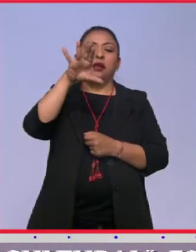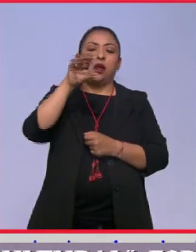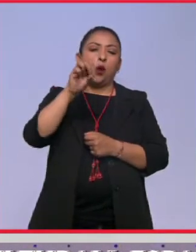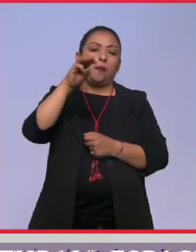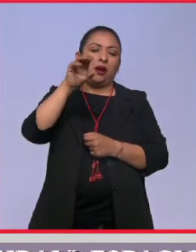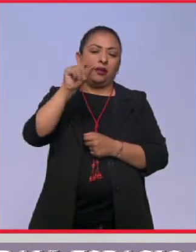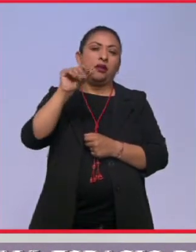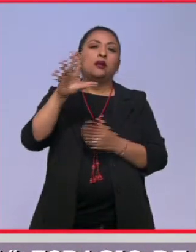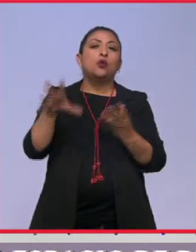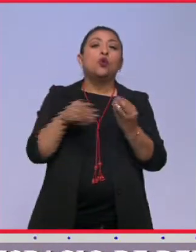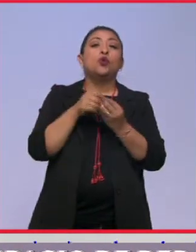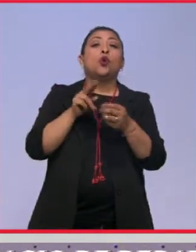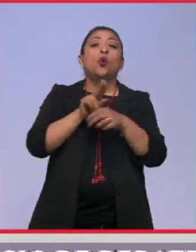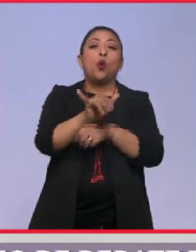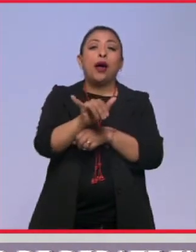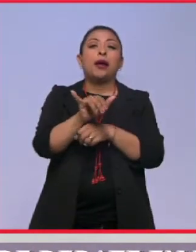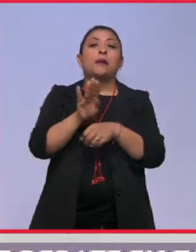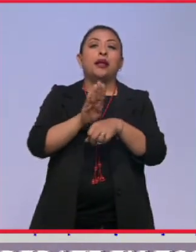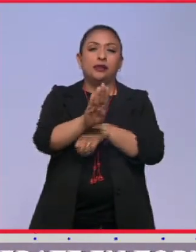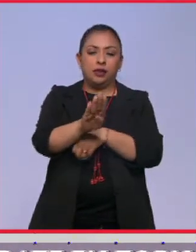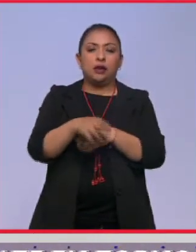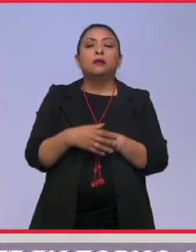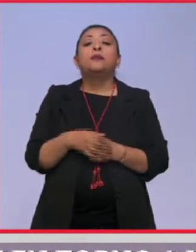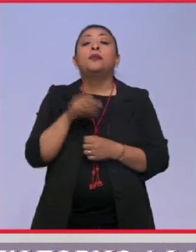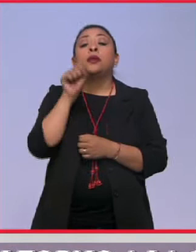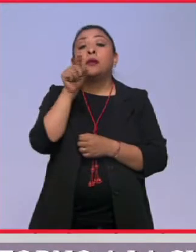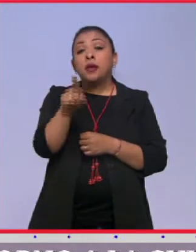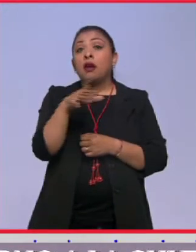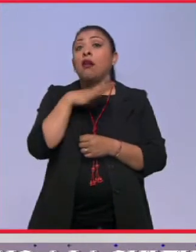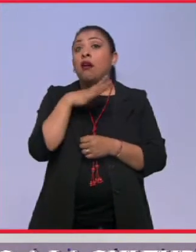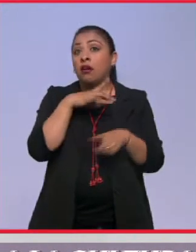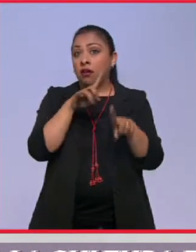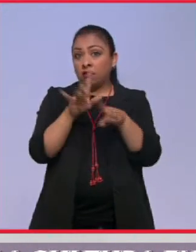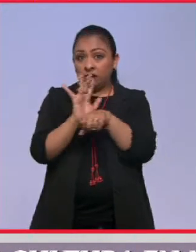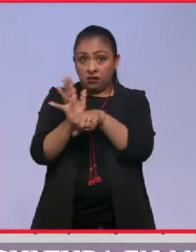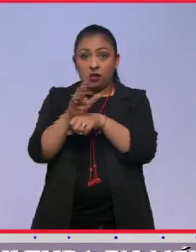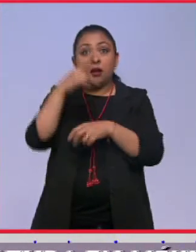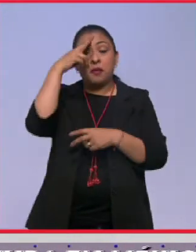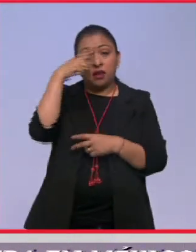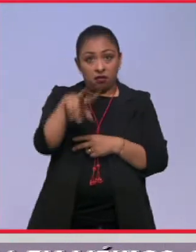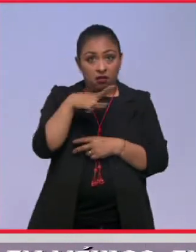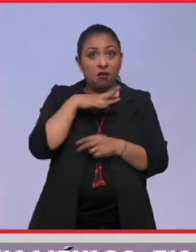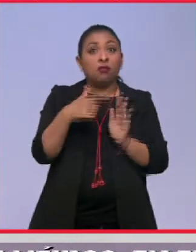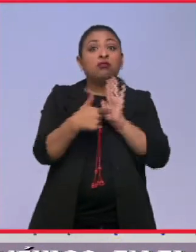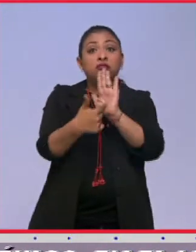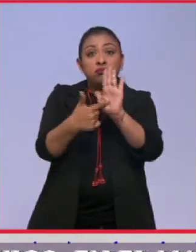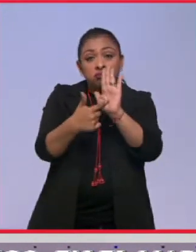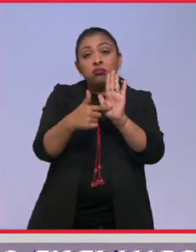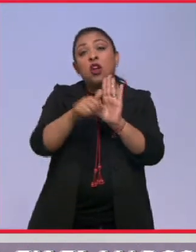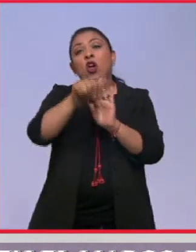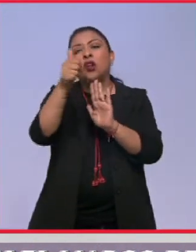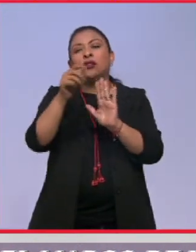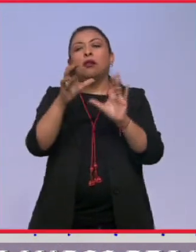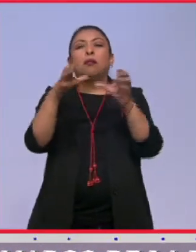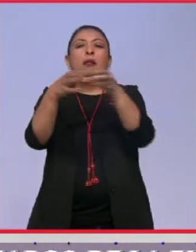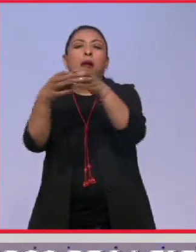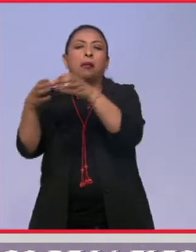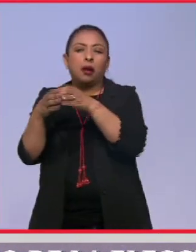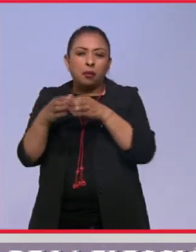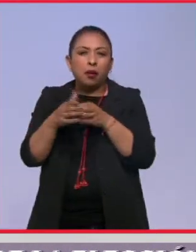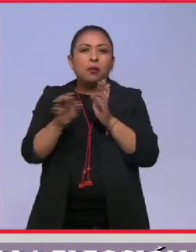una coproducción con Uruguay. Uruguay y Brasil. Así es, también hay mucho cine mexicano, se va a poder ver en otras secciones. Por